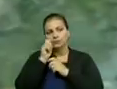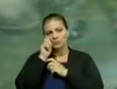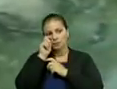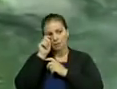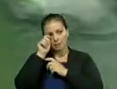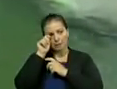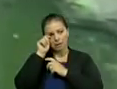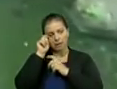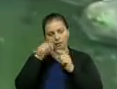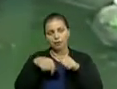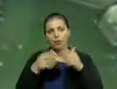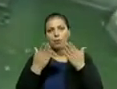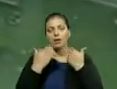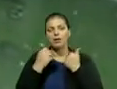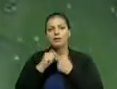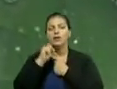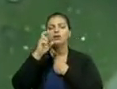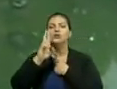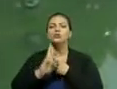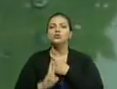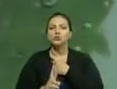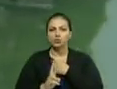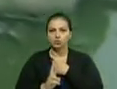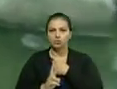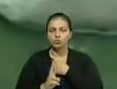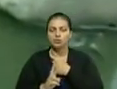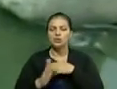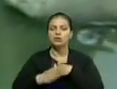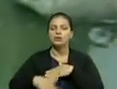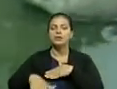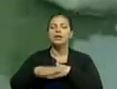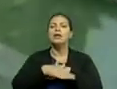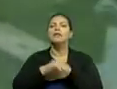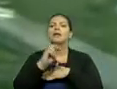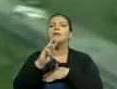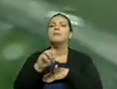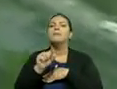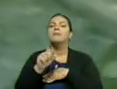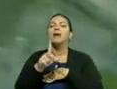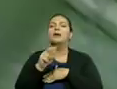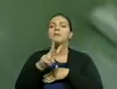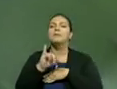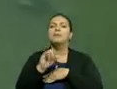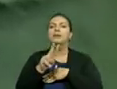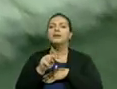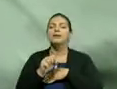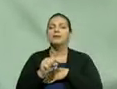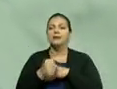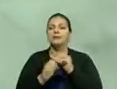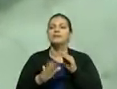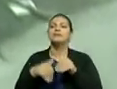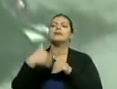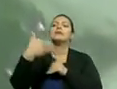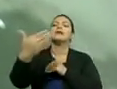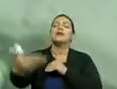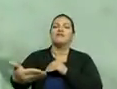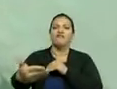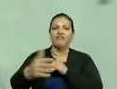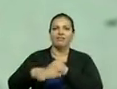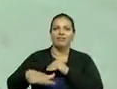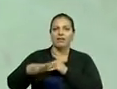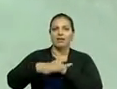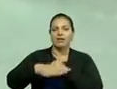Dignidad Popular. Al frente está Esmeralda Chiquito con el mismo problema. Esto apesta.